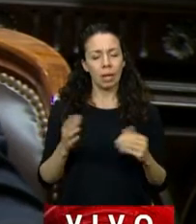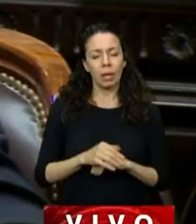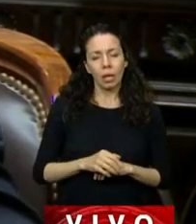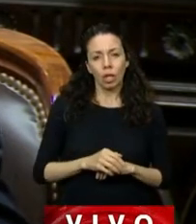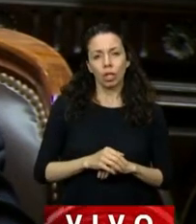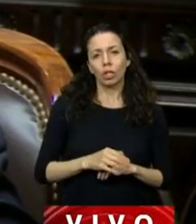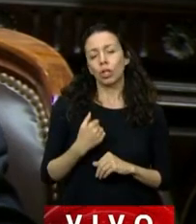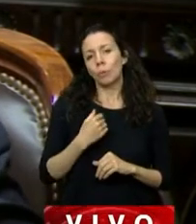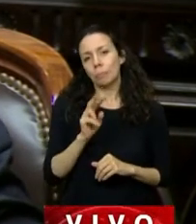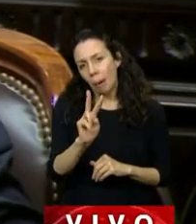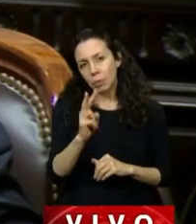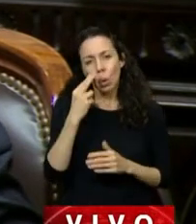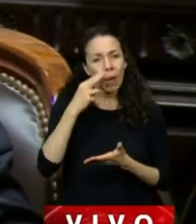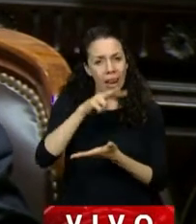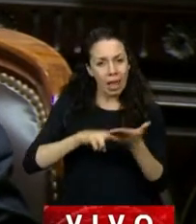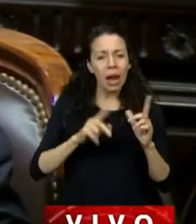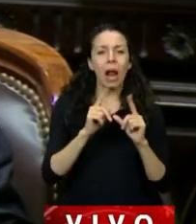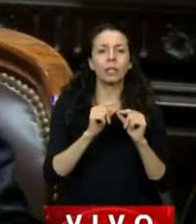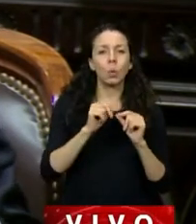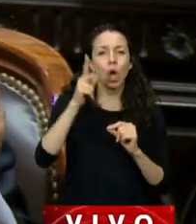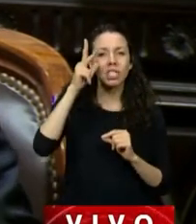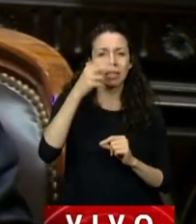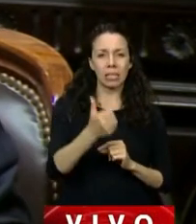permítame, voy a leer lo que dice el artículo 86.